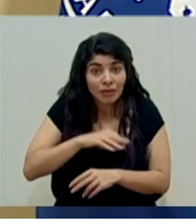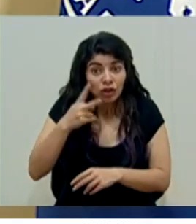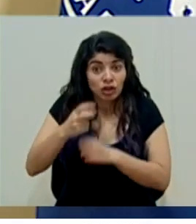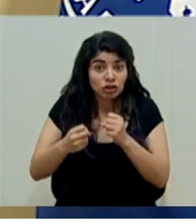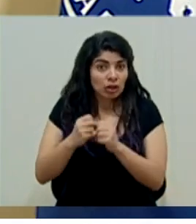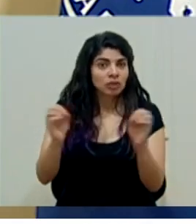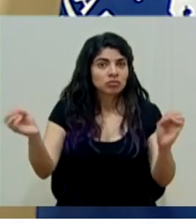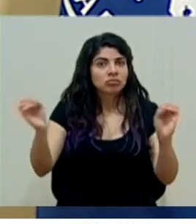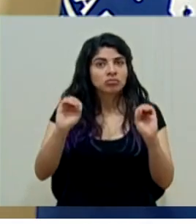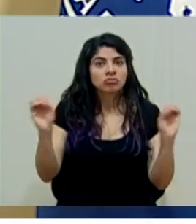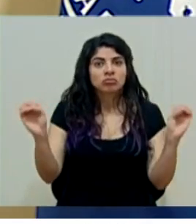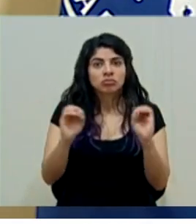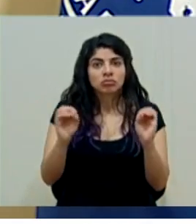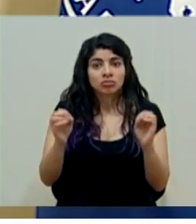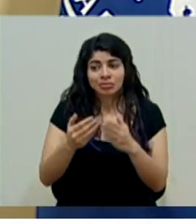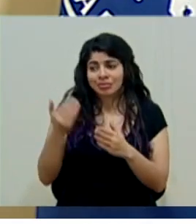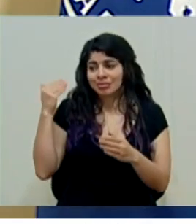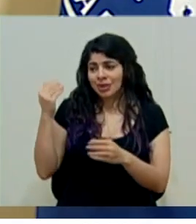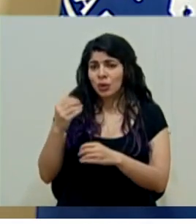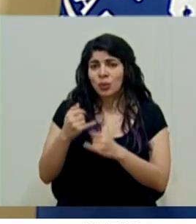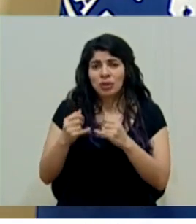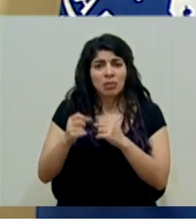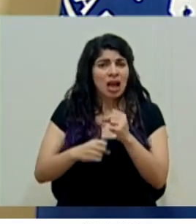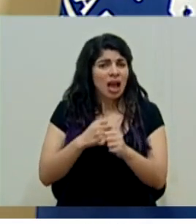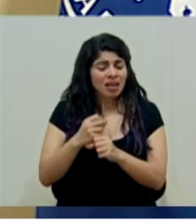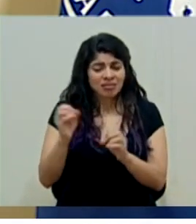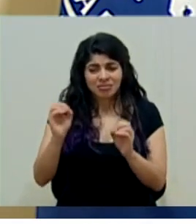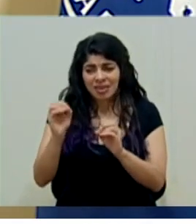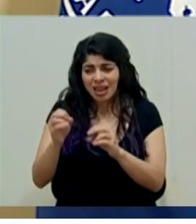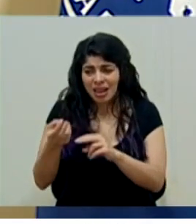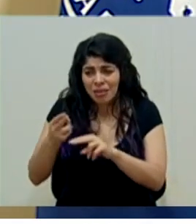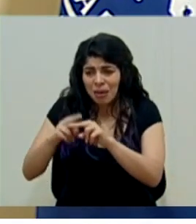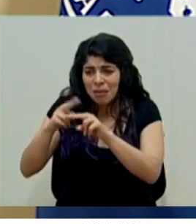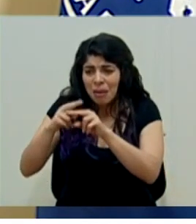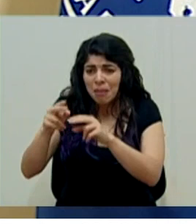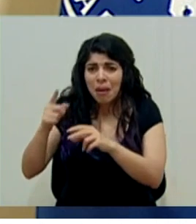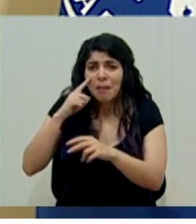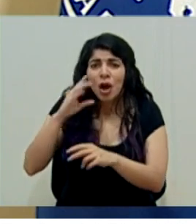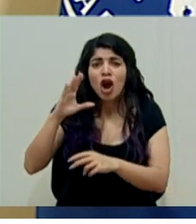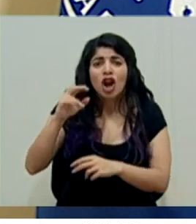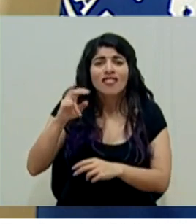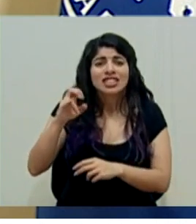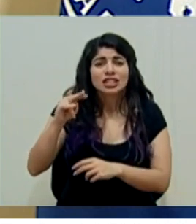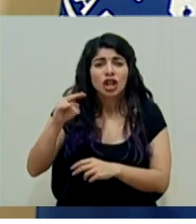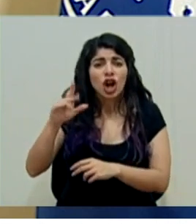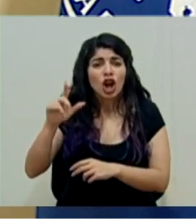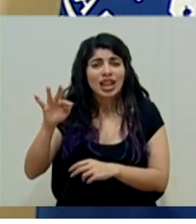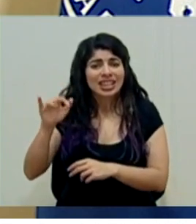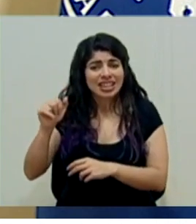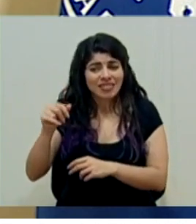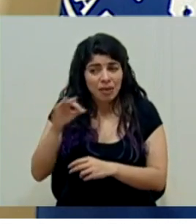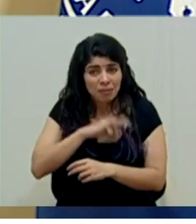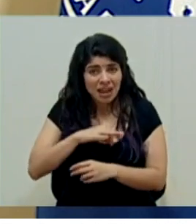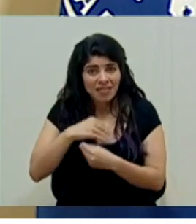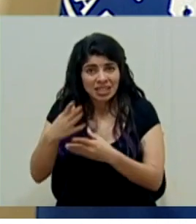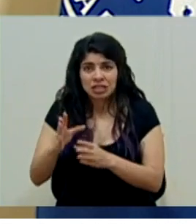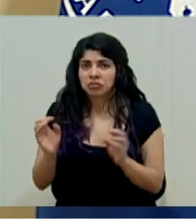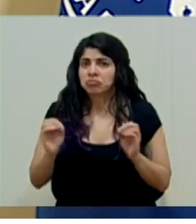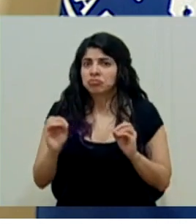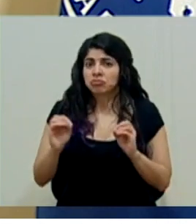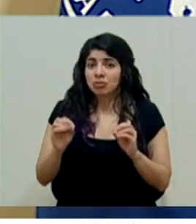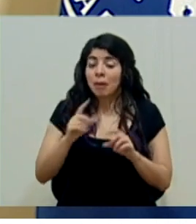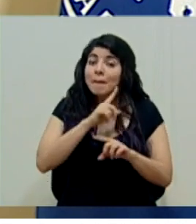2 años. Incluso en los últimos, no creamos ese aparataje, pero hoy tenemos que resolverlo.